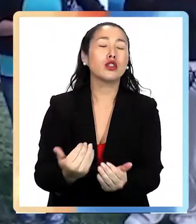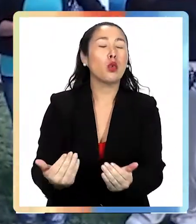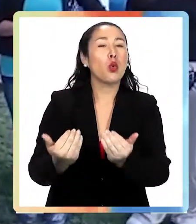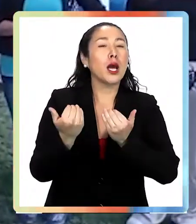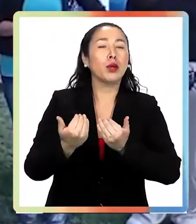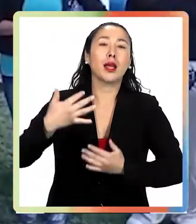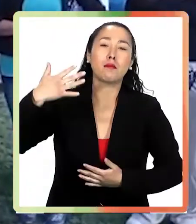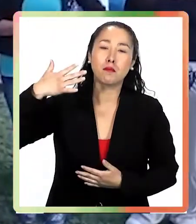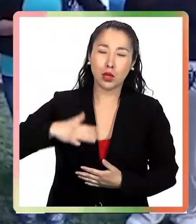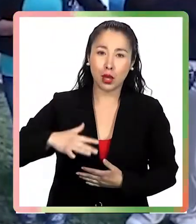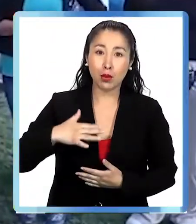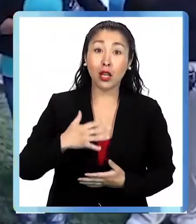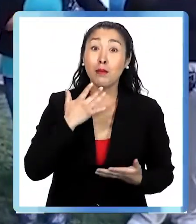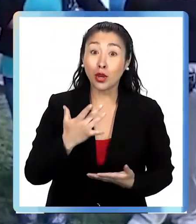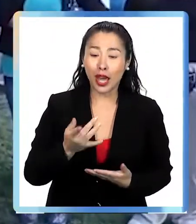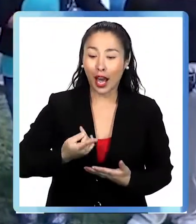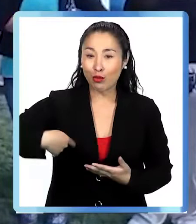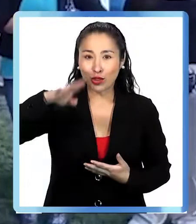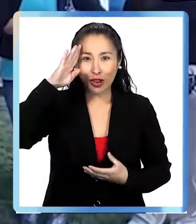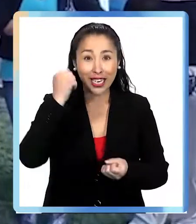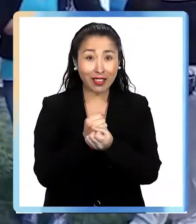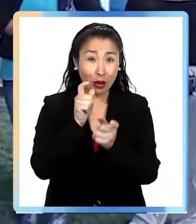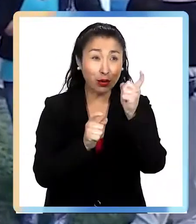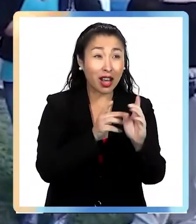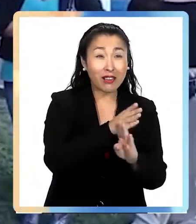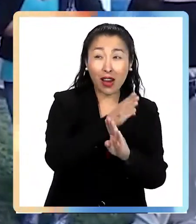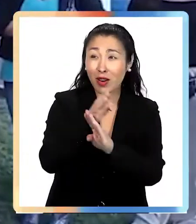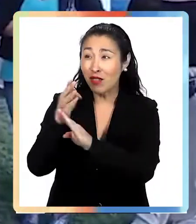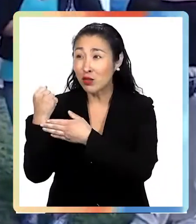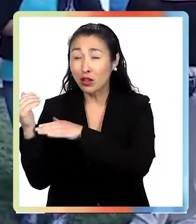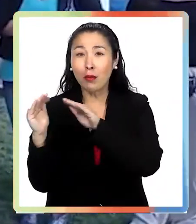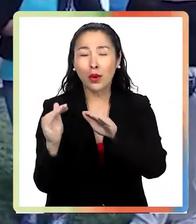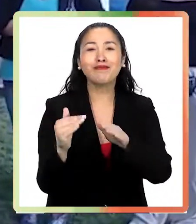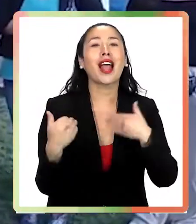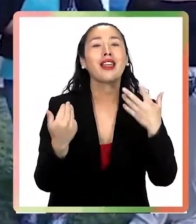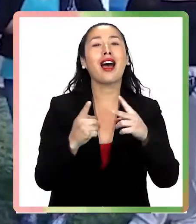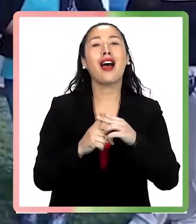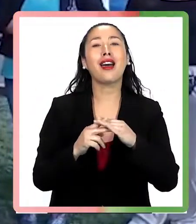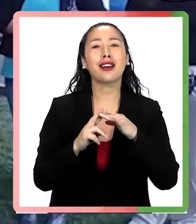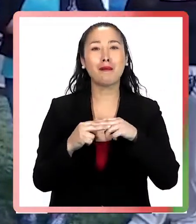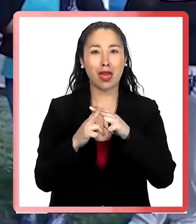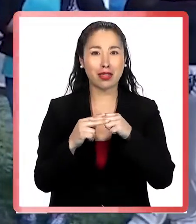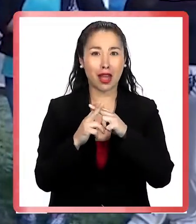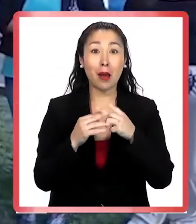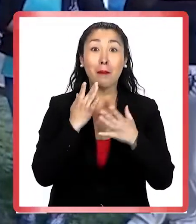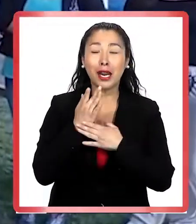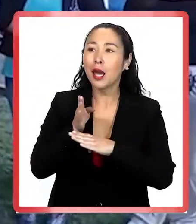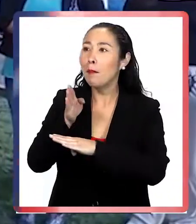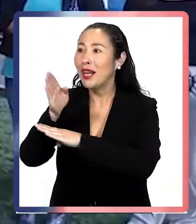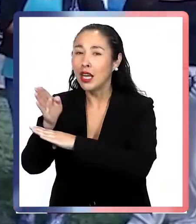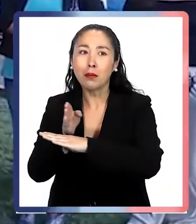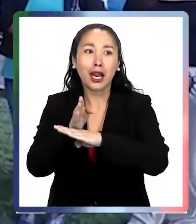aporte importantísimo, le presta a nuestros carabineros que salen a la población la herramienta necesaria para